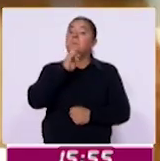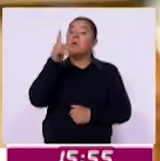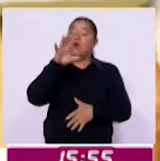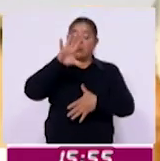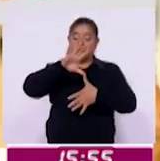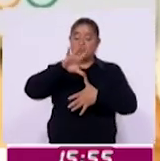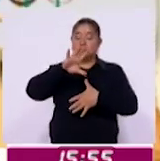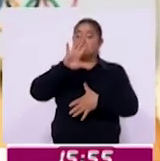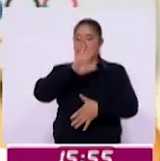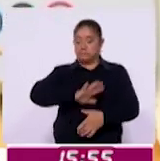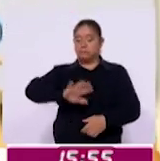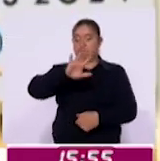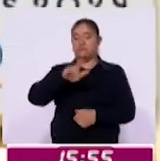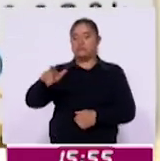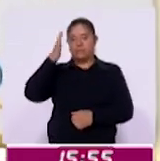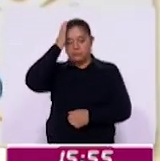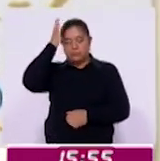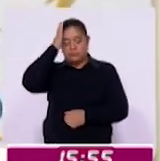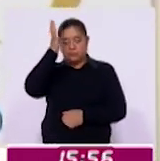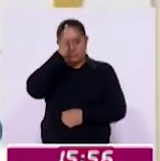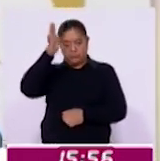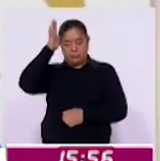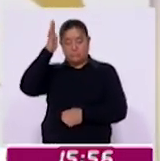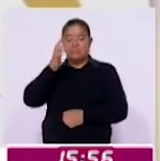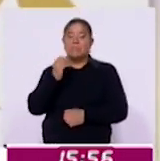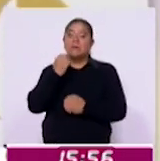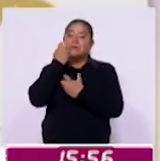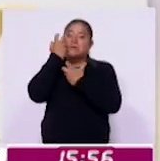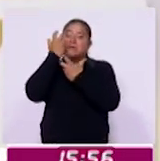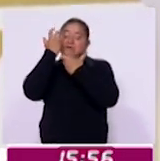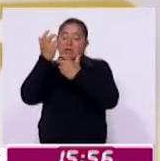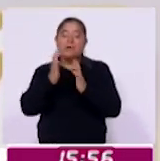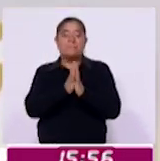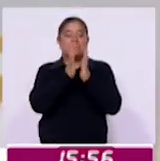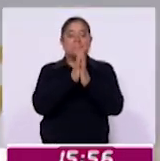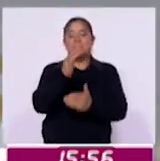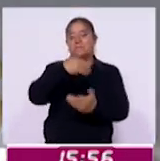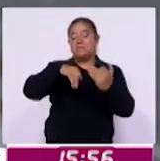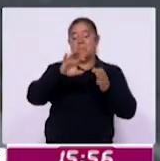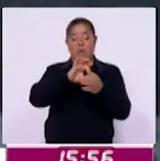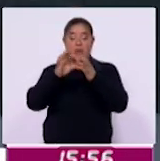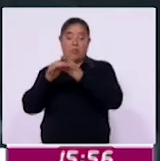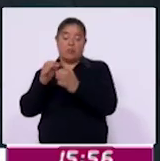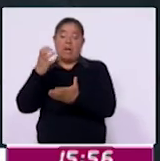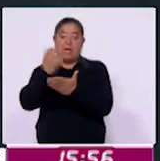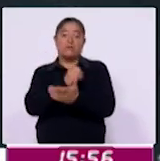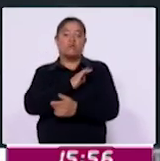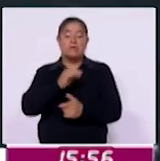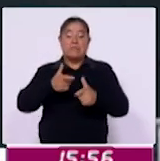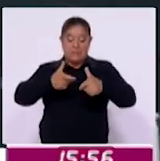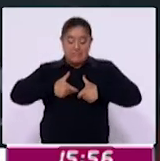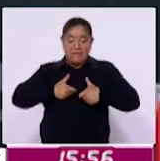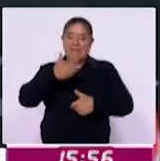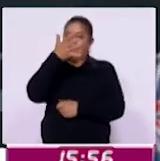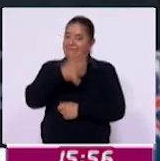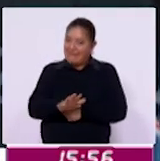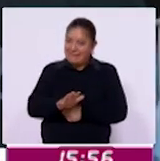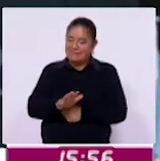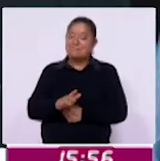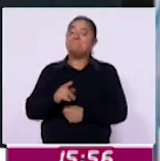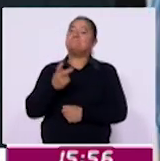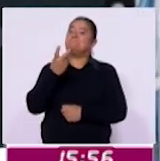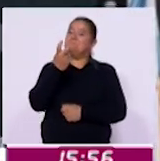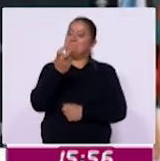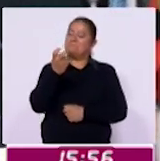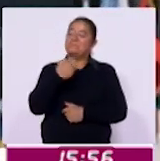continental. La delegación azteca ilusiona a todo un país con una participación olímpica en la que se pueden alcanzar las 10 medallas y eso. Y eso créame que es